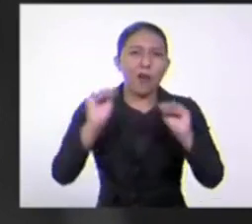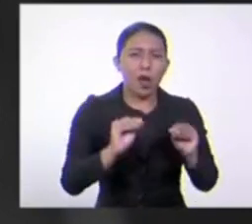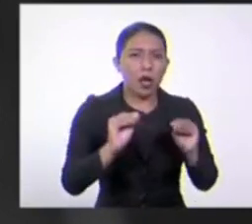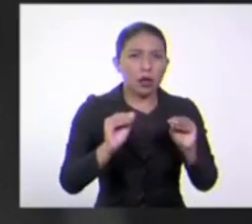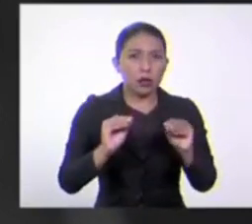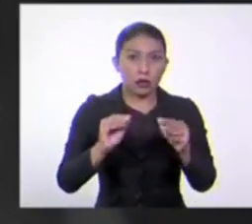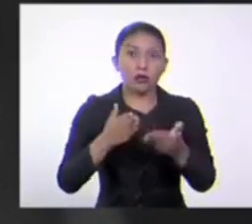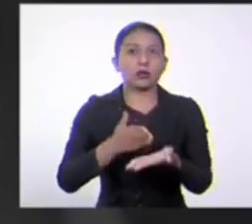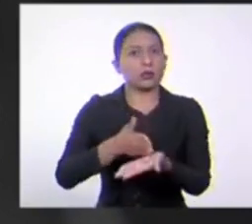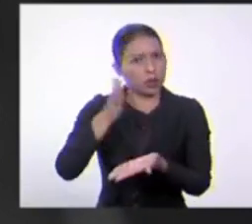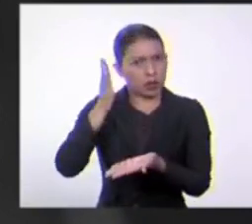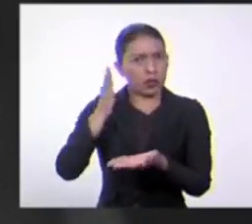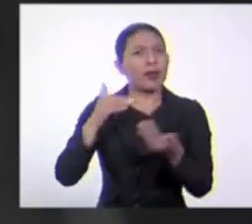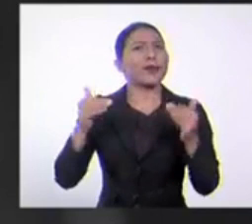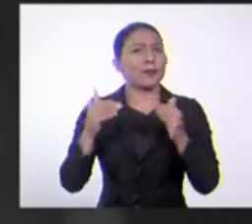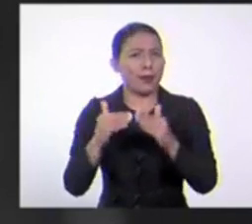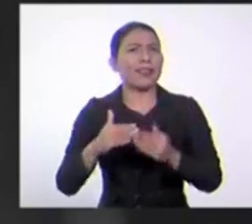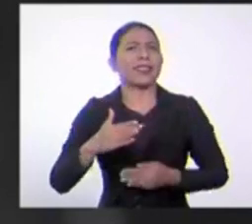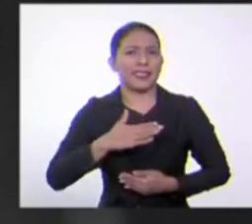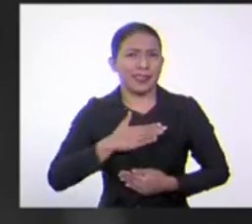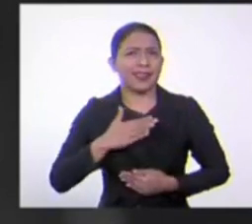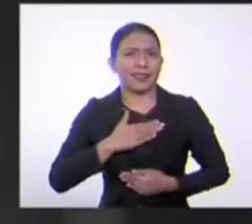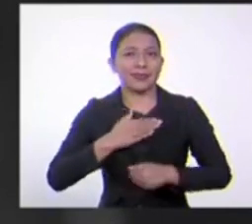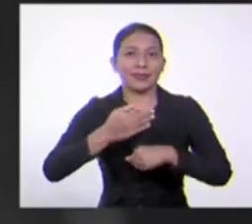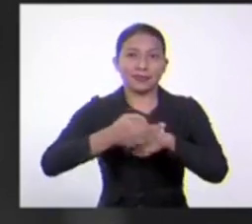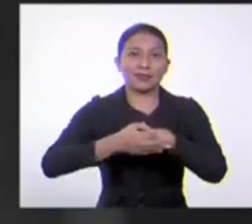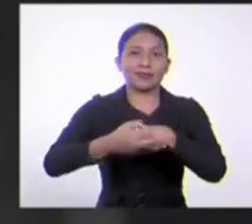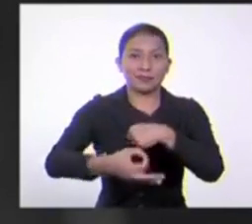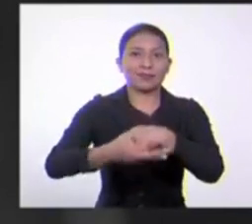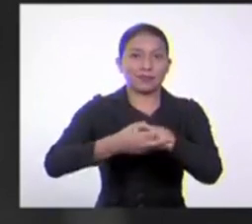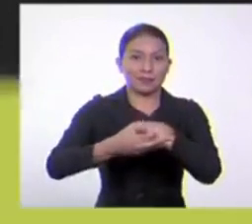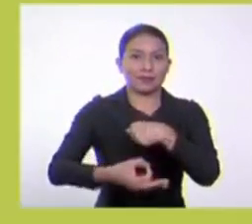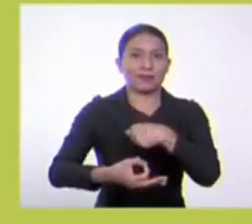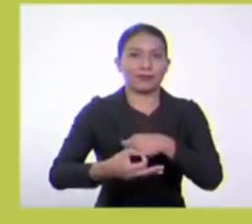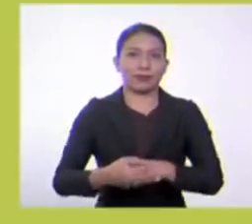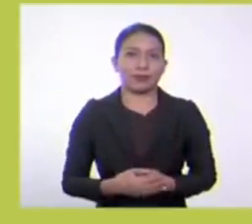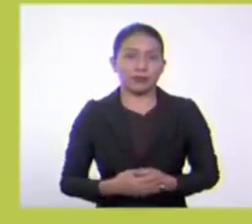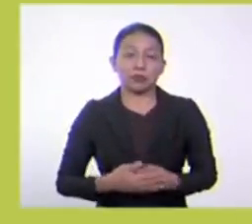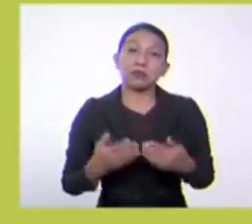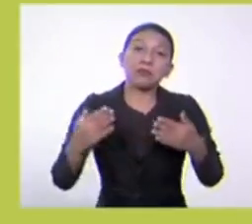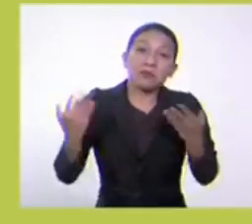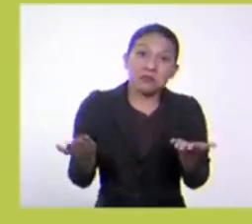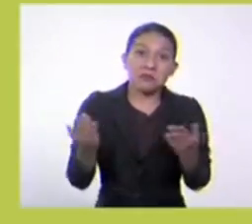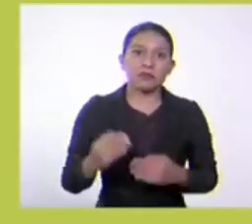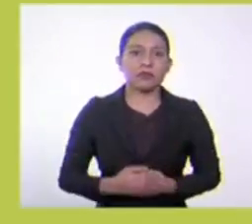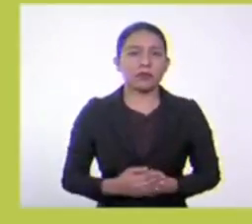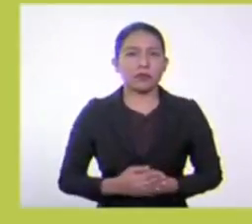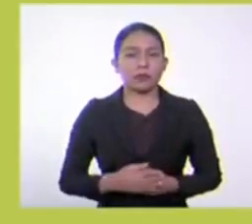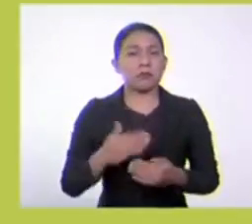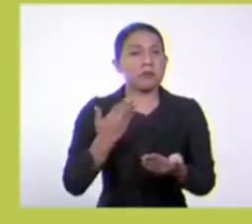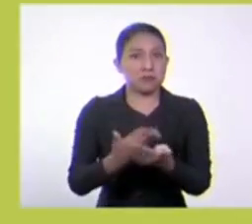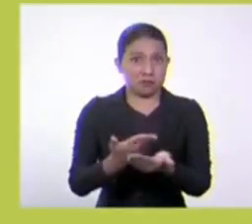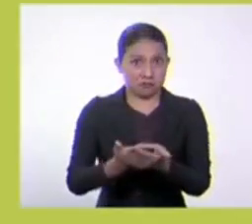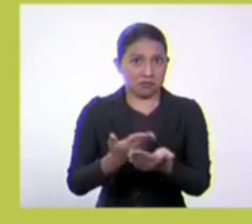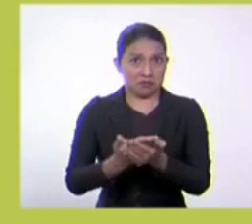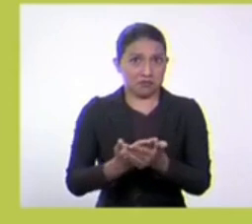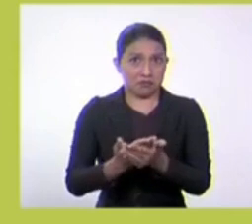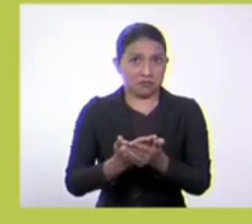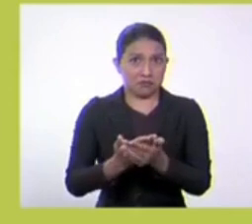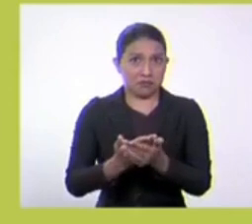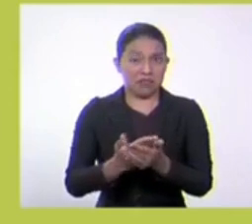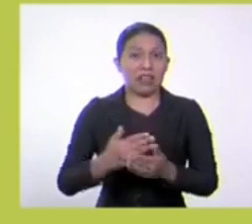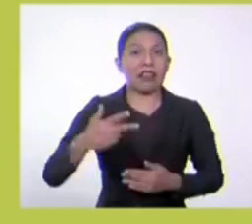también estos están constituidos por células. Entonces, él propuso 3